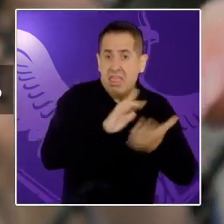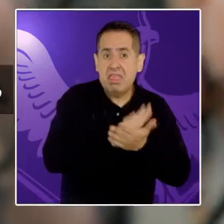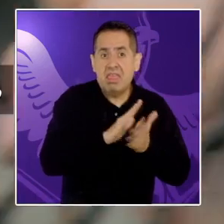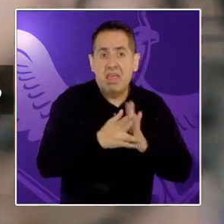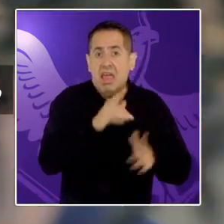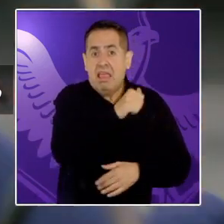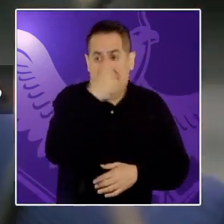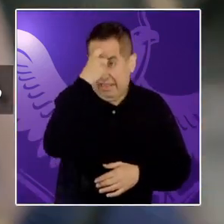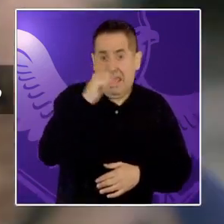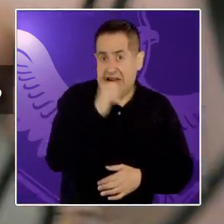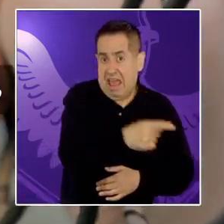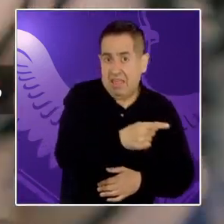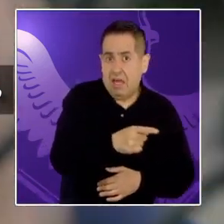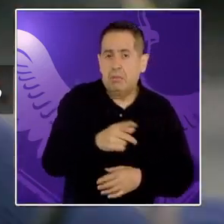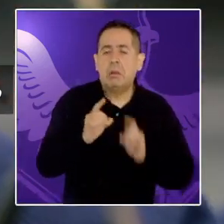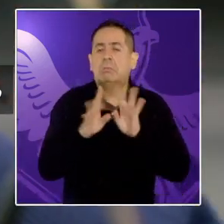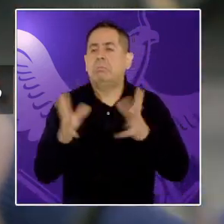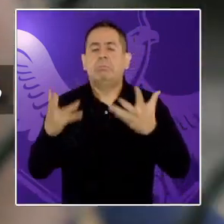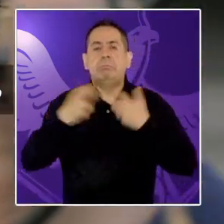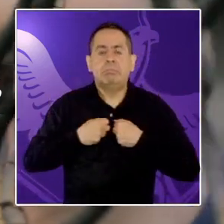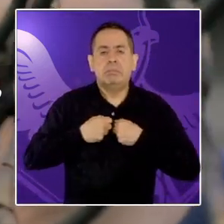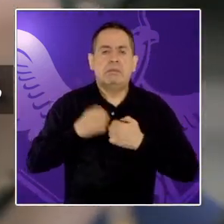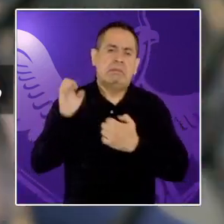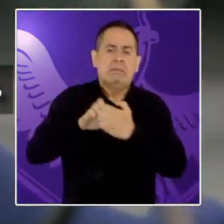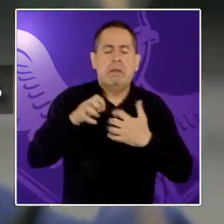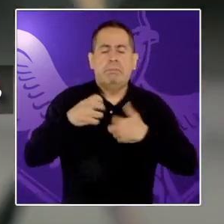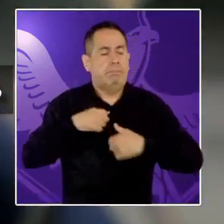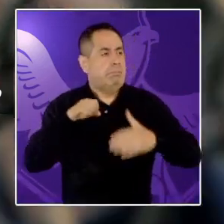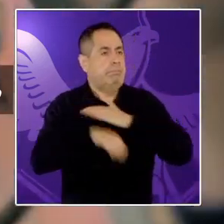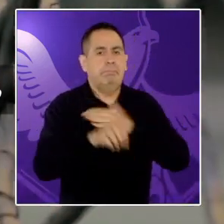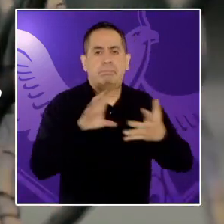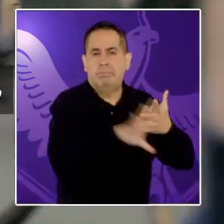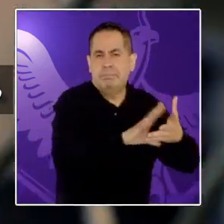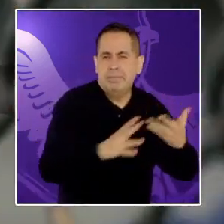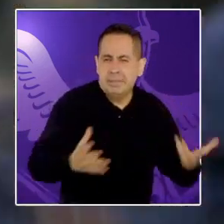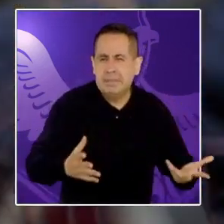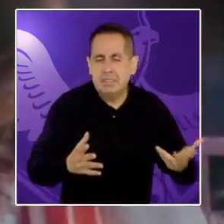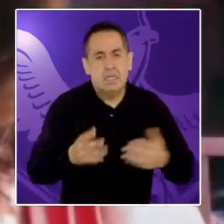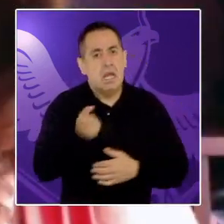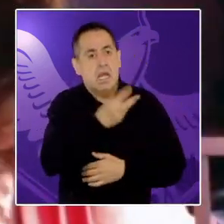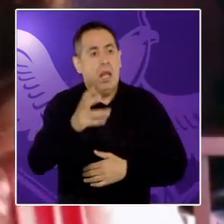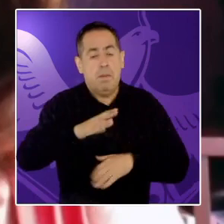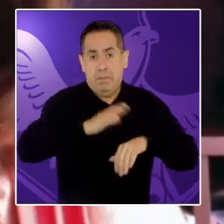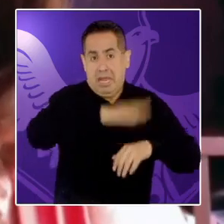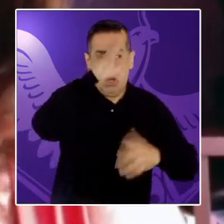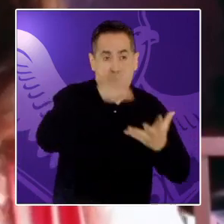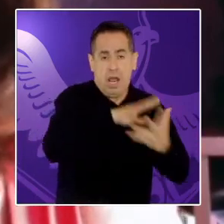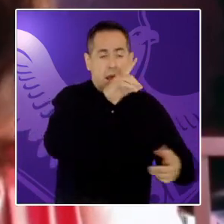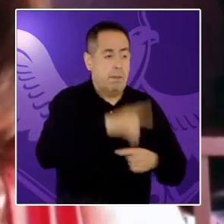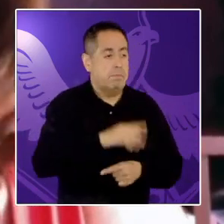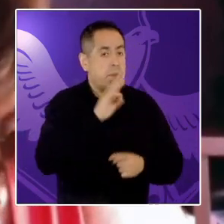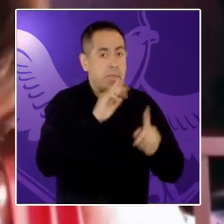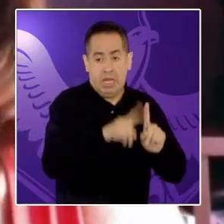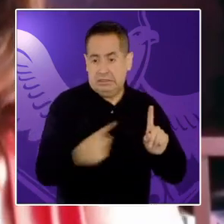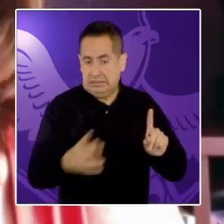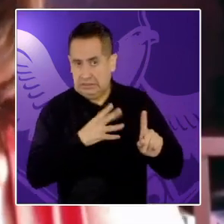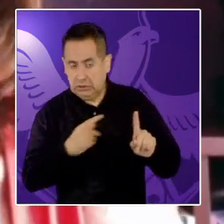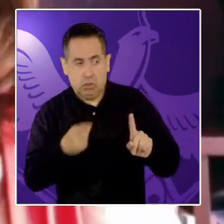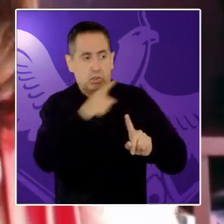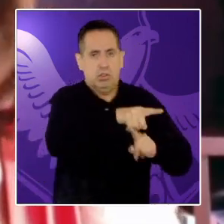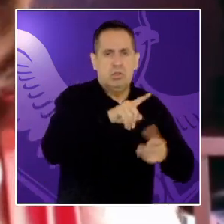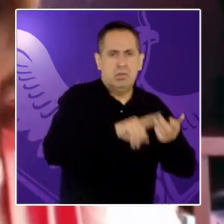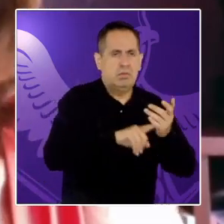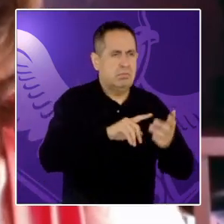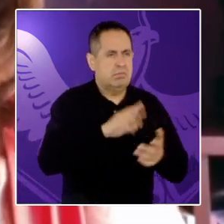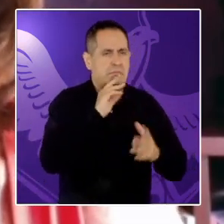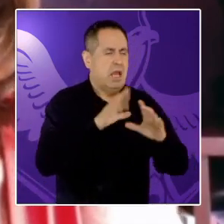él. Ahora, que también habla de una interesante forma de participación de las mujeres, que son las madres y las mujeres que guardan ese código de